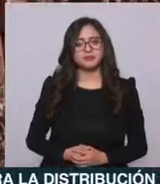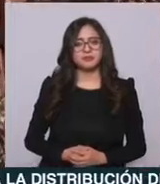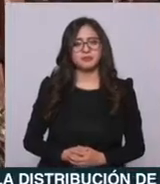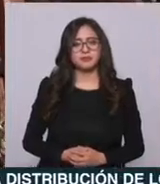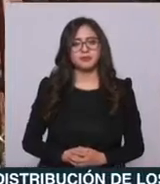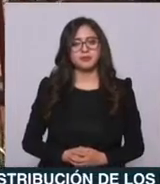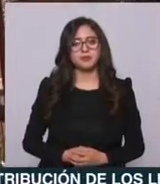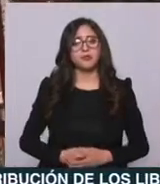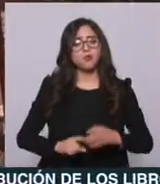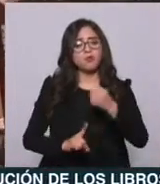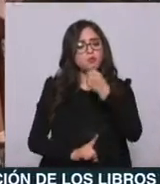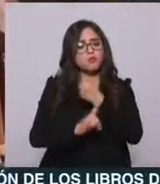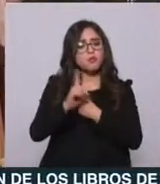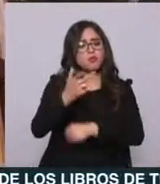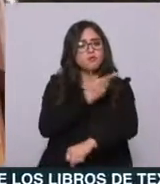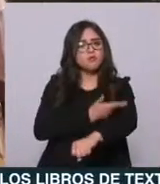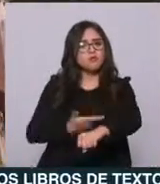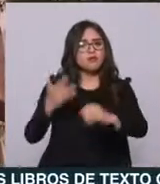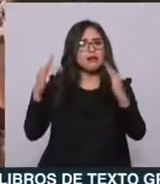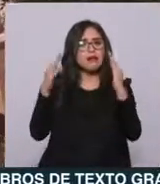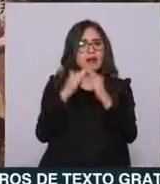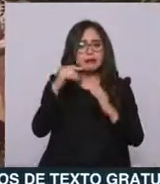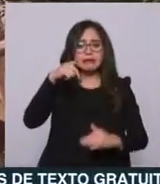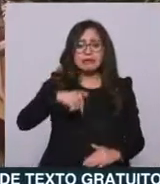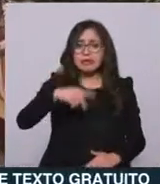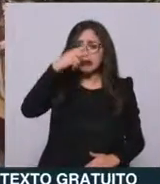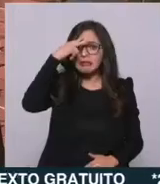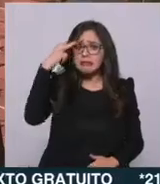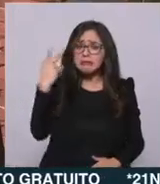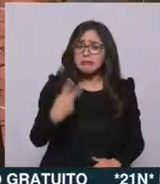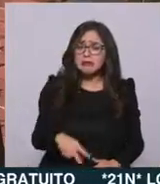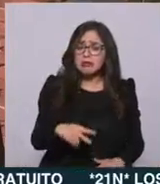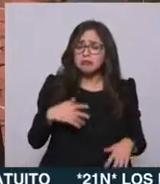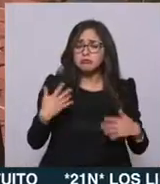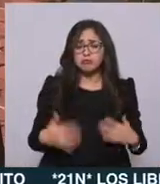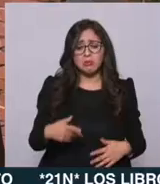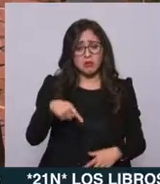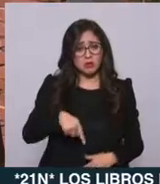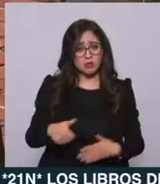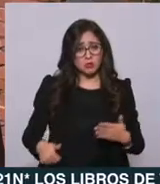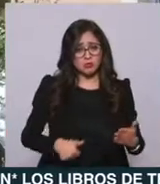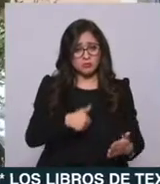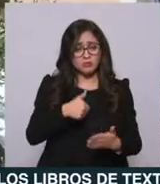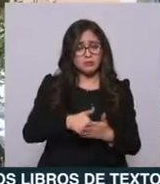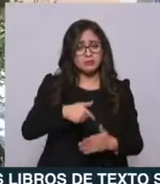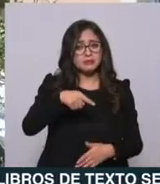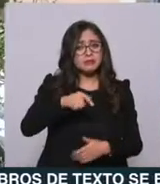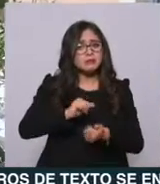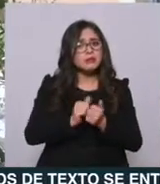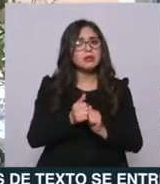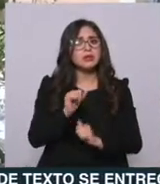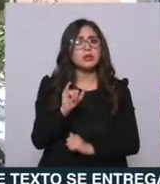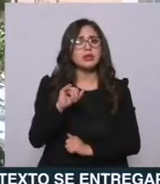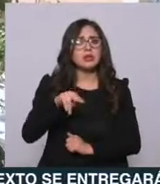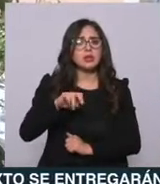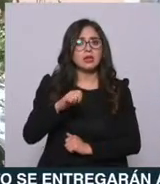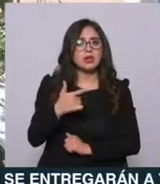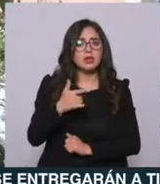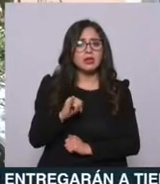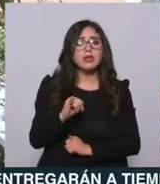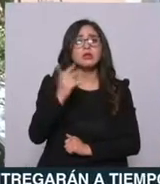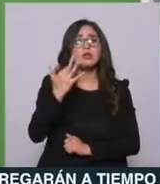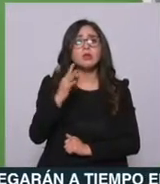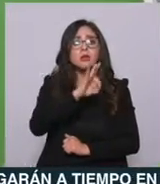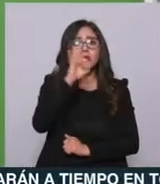El problema de la regularización de viviendas en el país es un tema complejo y en la capital el problema no es menor. Según datos del INEGI, el 50%